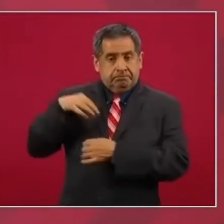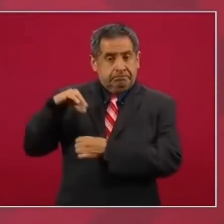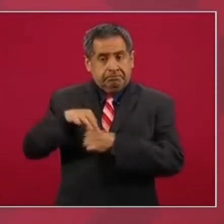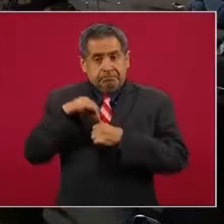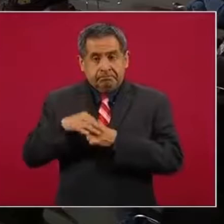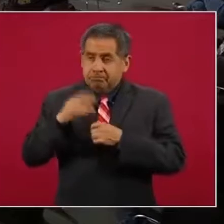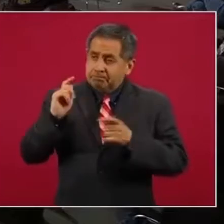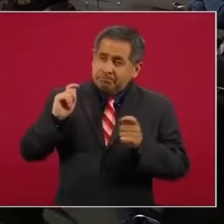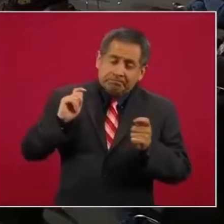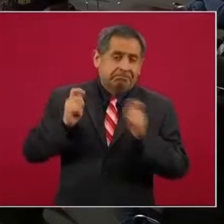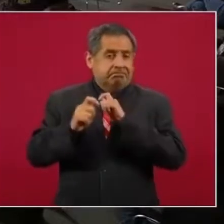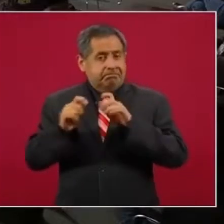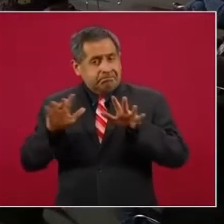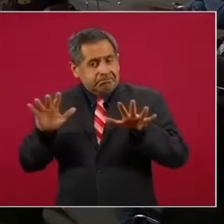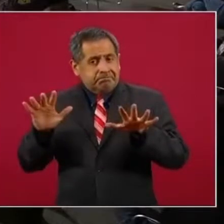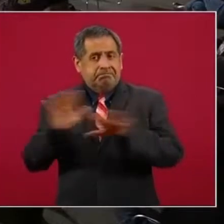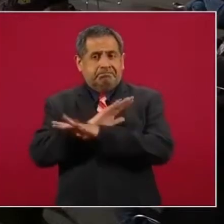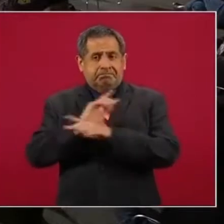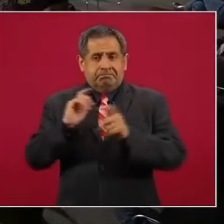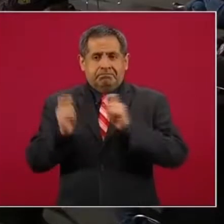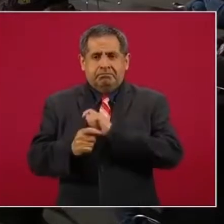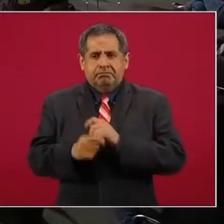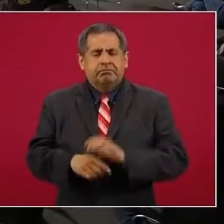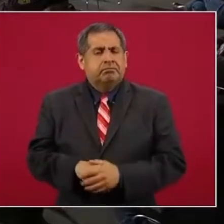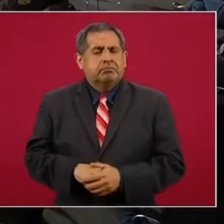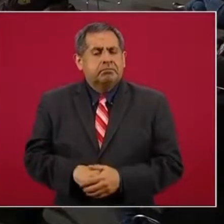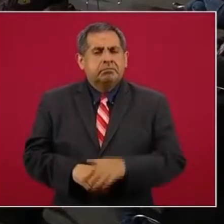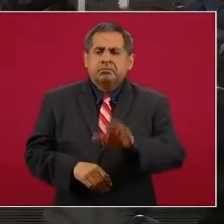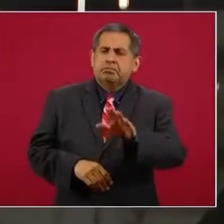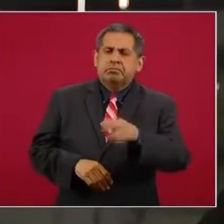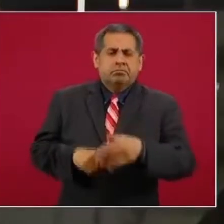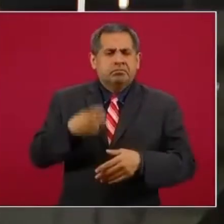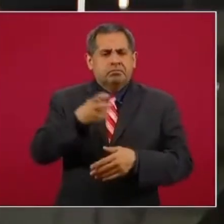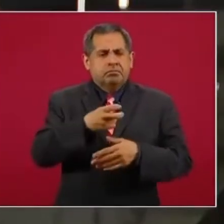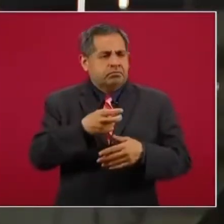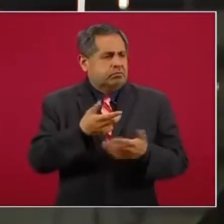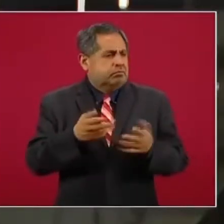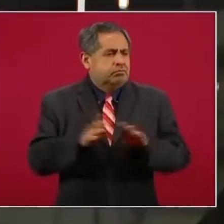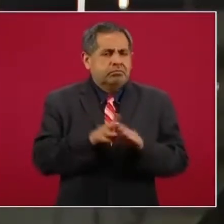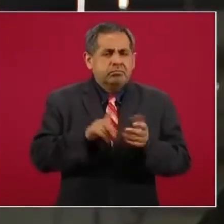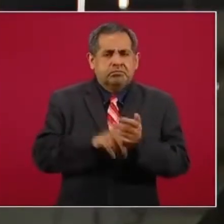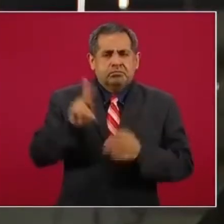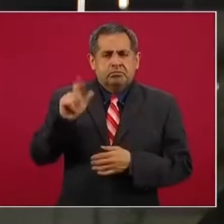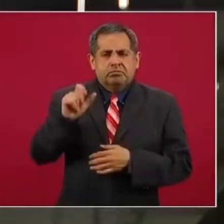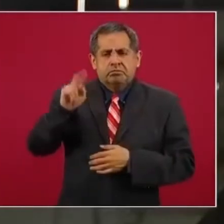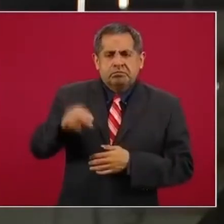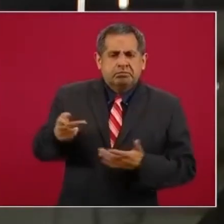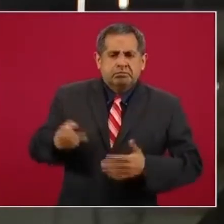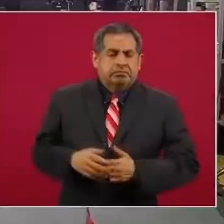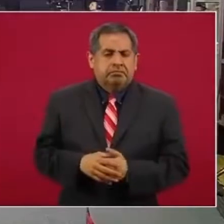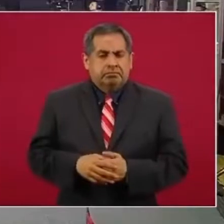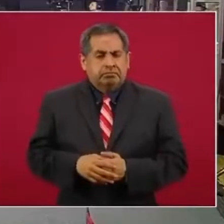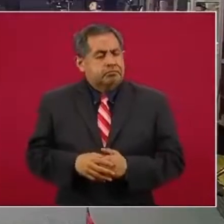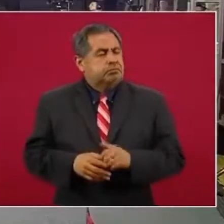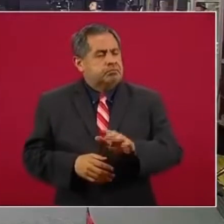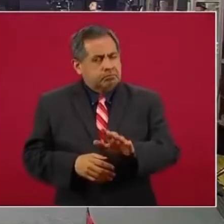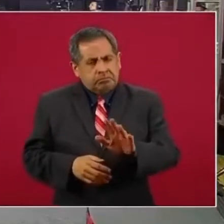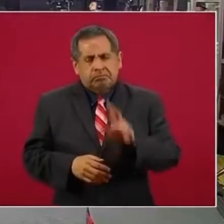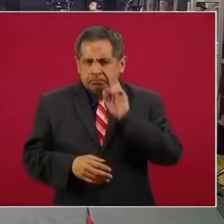por un cambio, por una transformación. Pero con la suspensión de este decreto, ¿cuál sería el plan? Vamos a ver